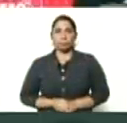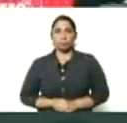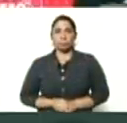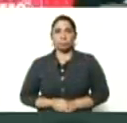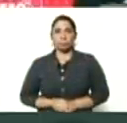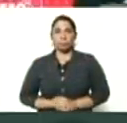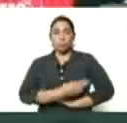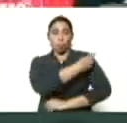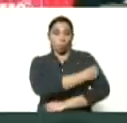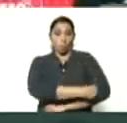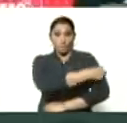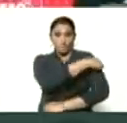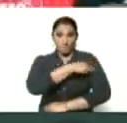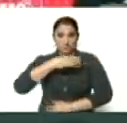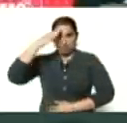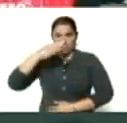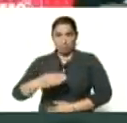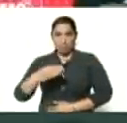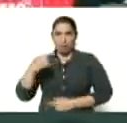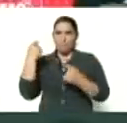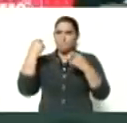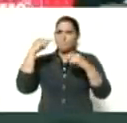el hospital militar, el piso 9.